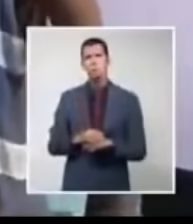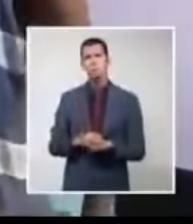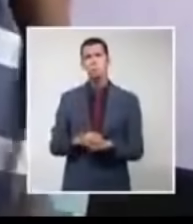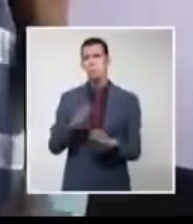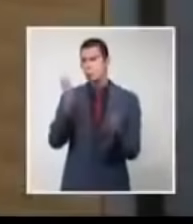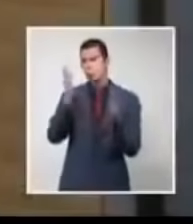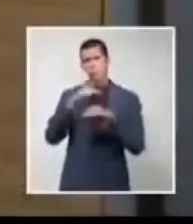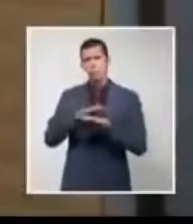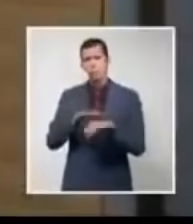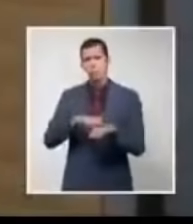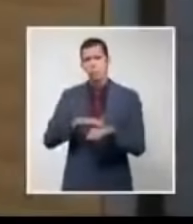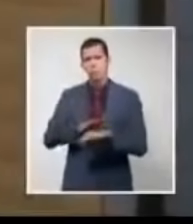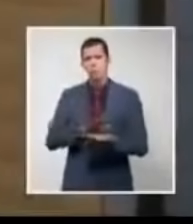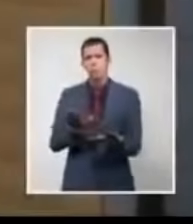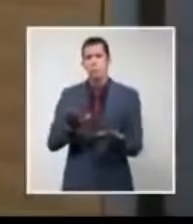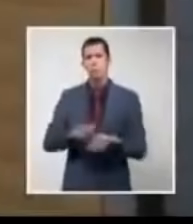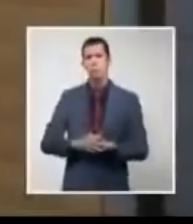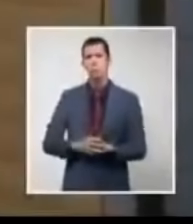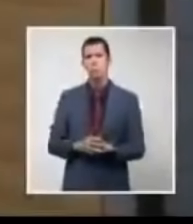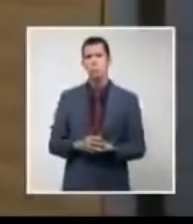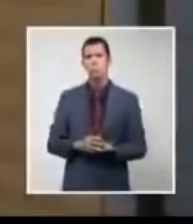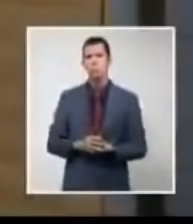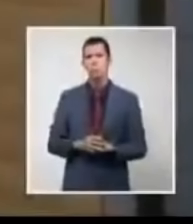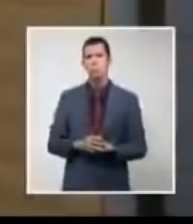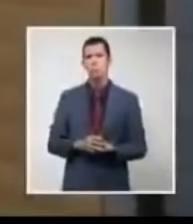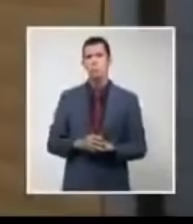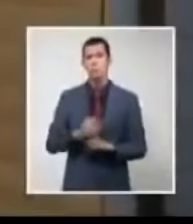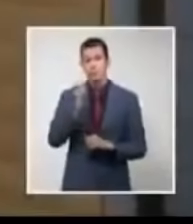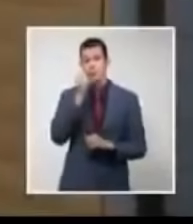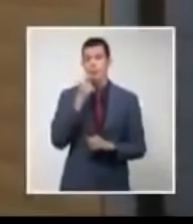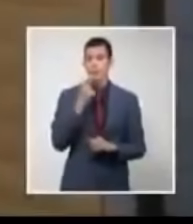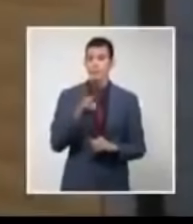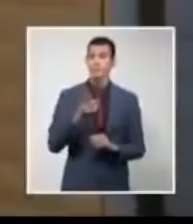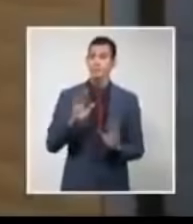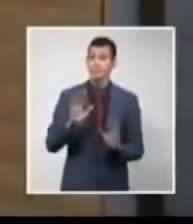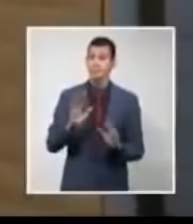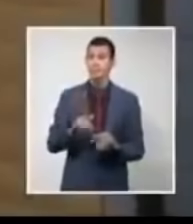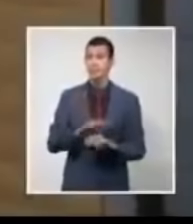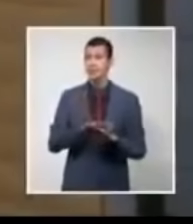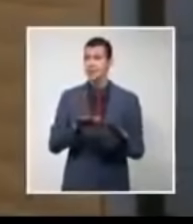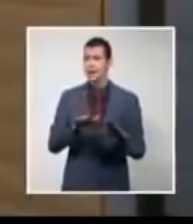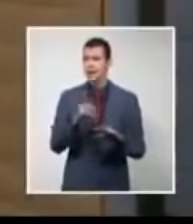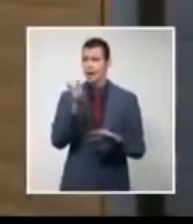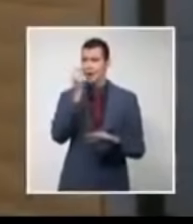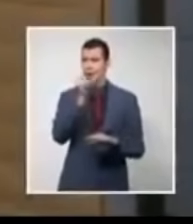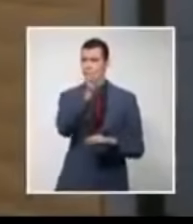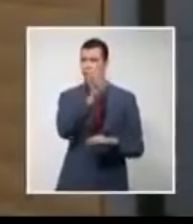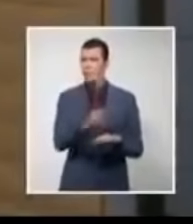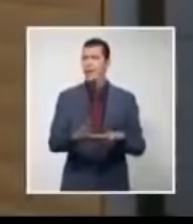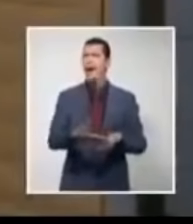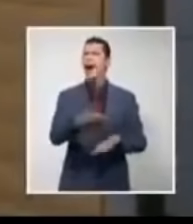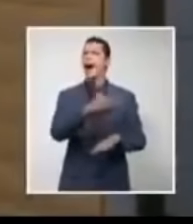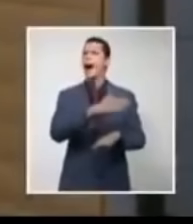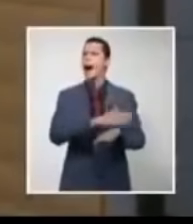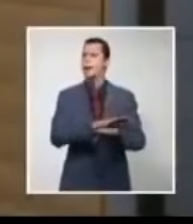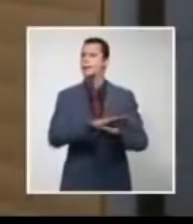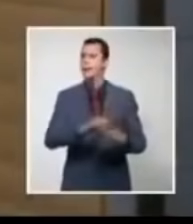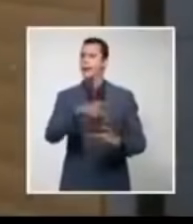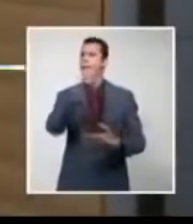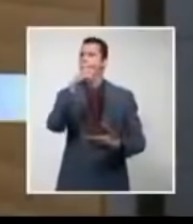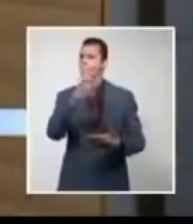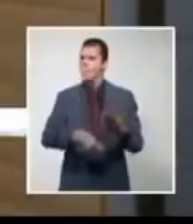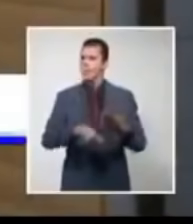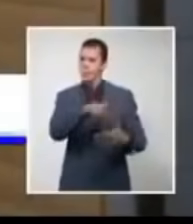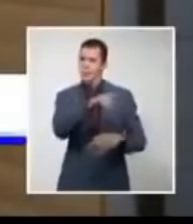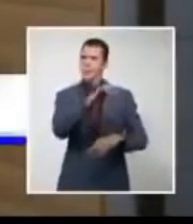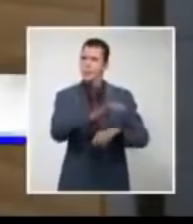completo en el caso de uno de los autores era controlado por nuestros órganos ya había cumplido una sanción en una ocasión en el caso a los